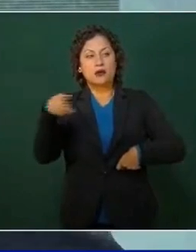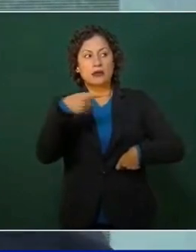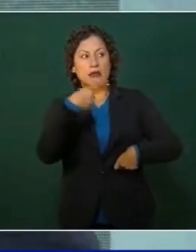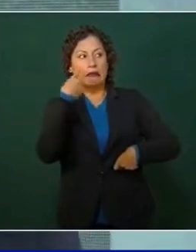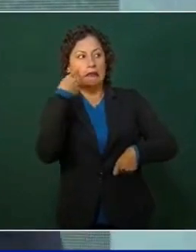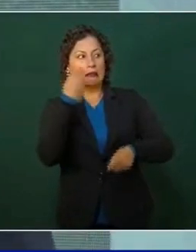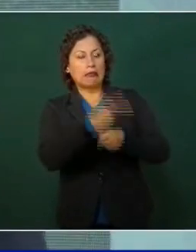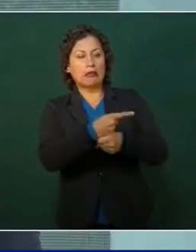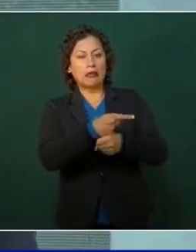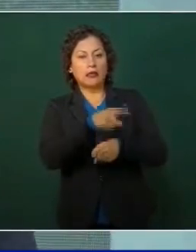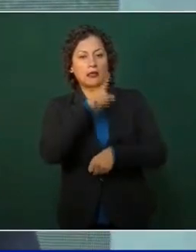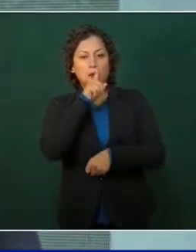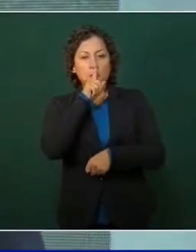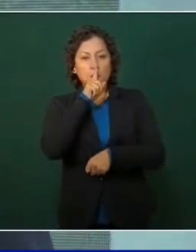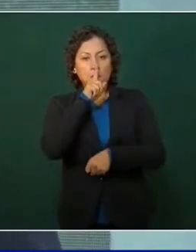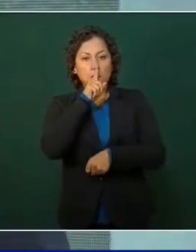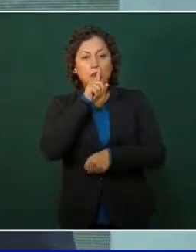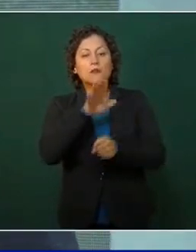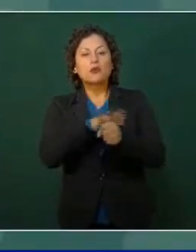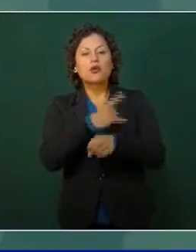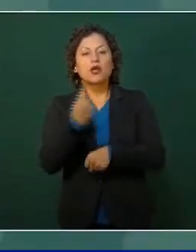son voceros,